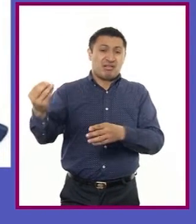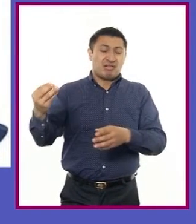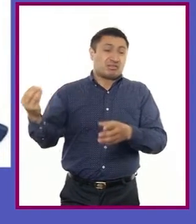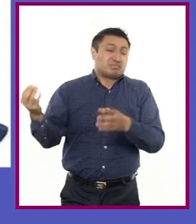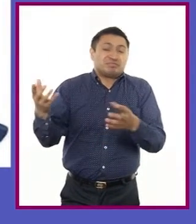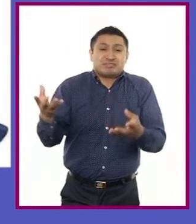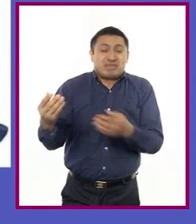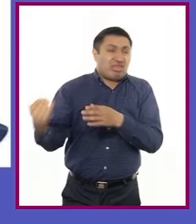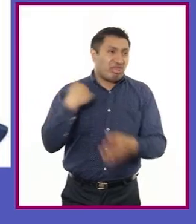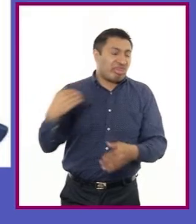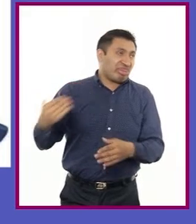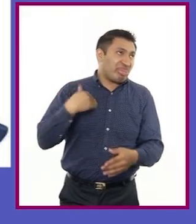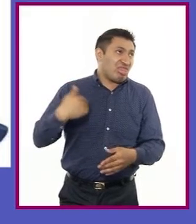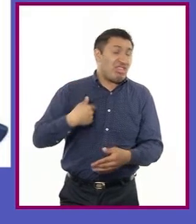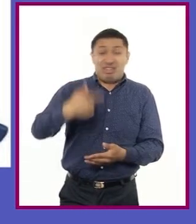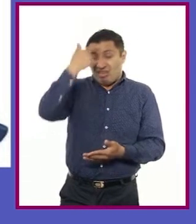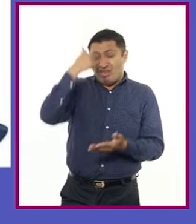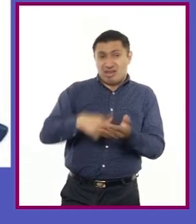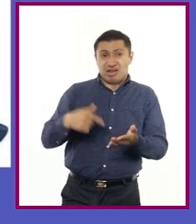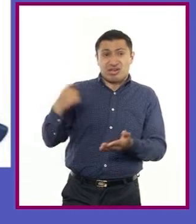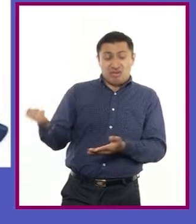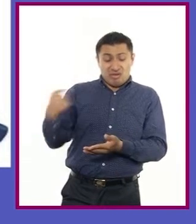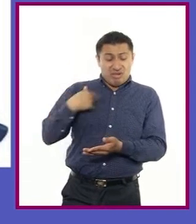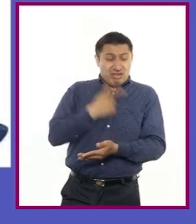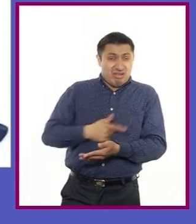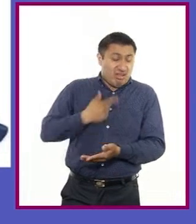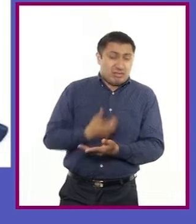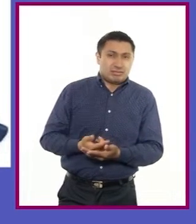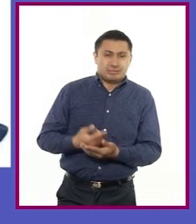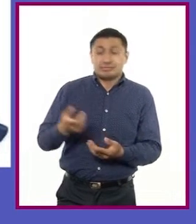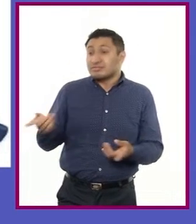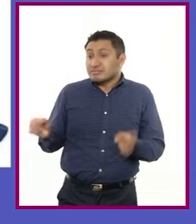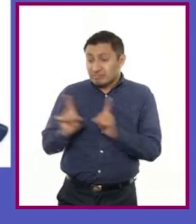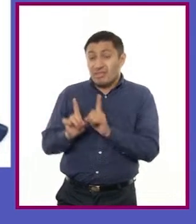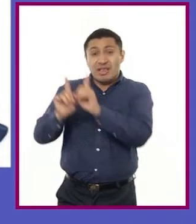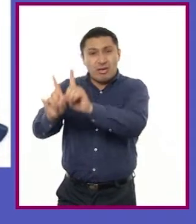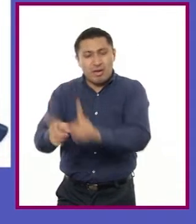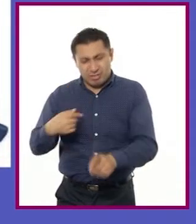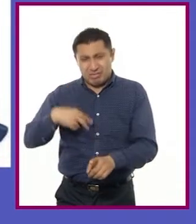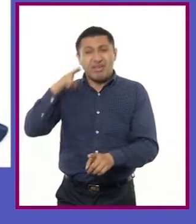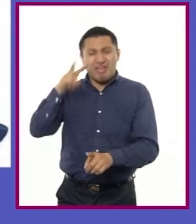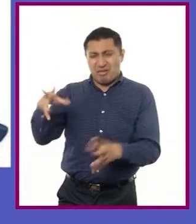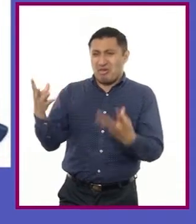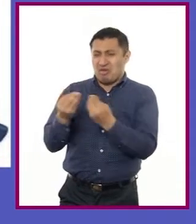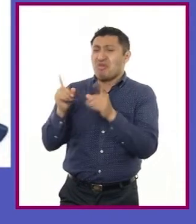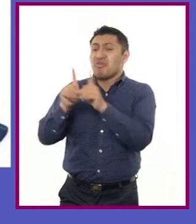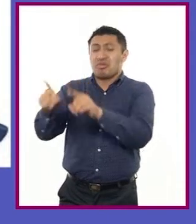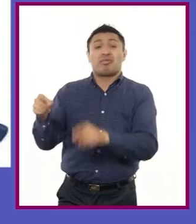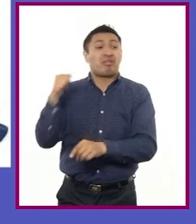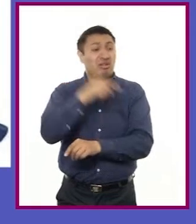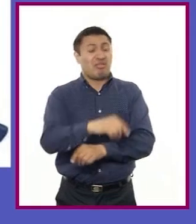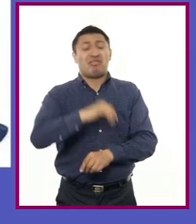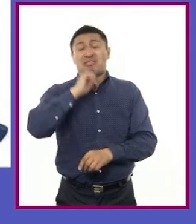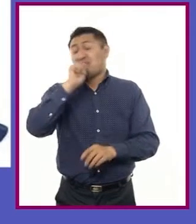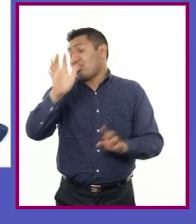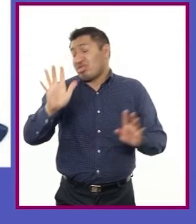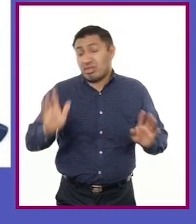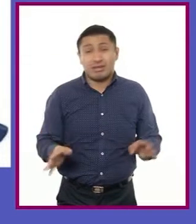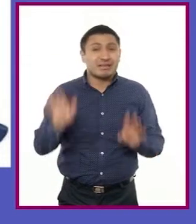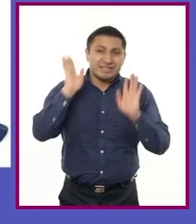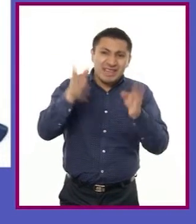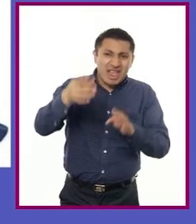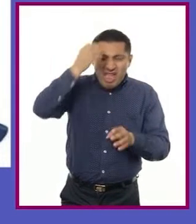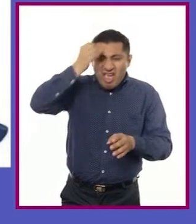qué esperas? ¿Vas? Yo sí te veo con ella porque con Alicia, imposible. Ya, carnal,